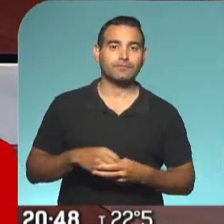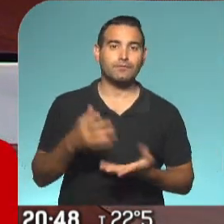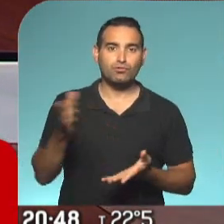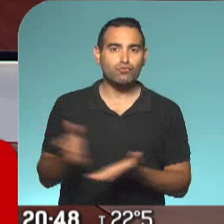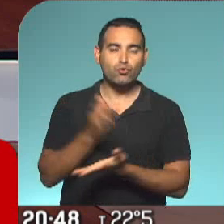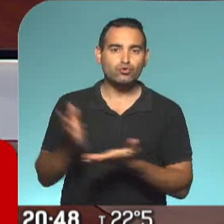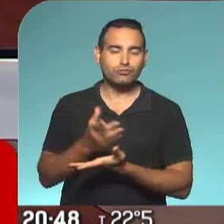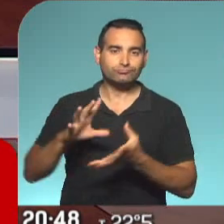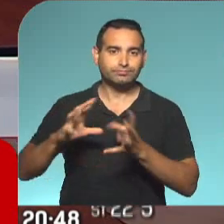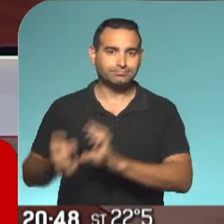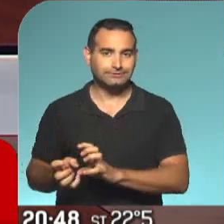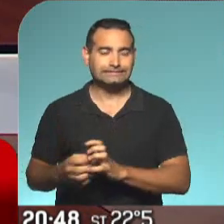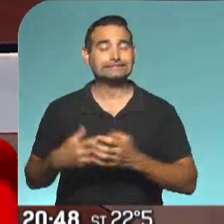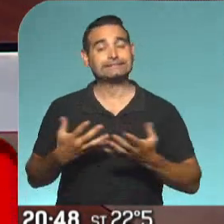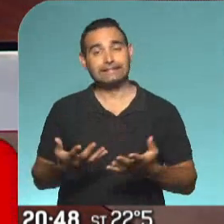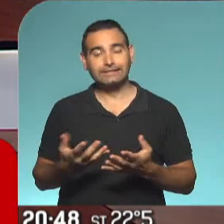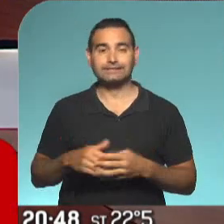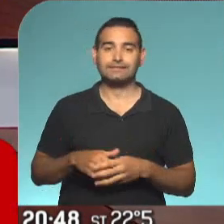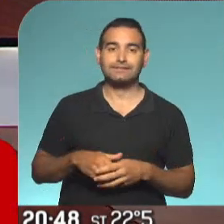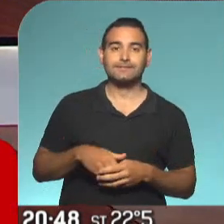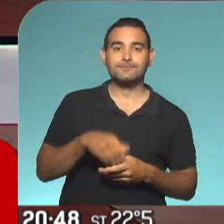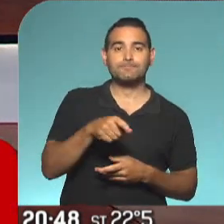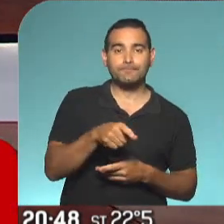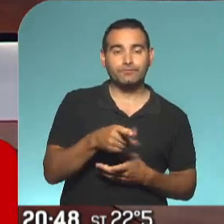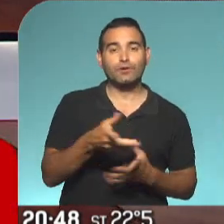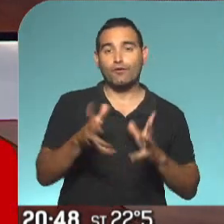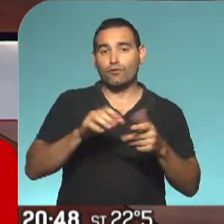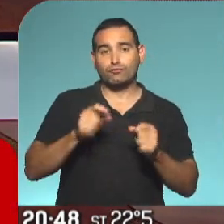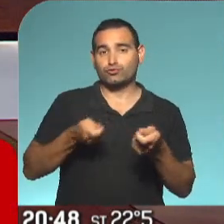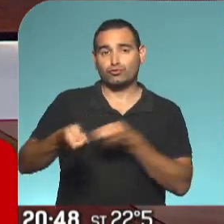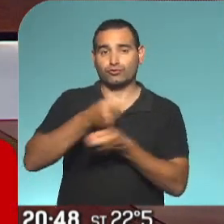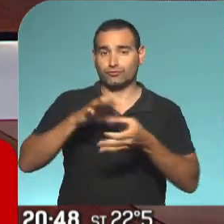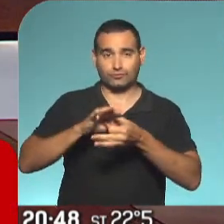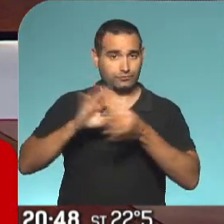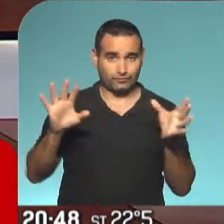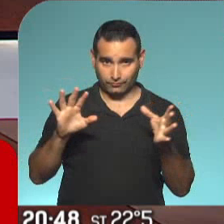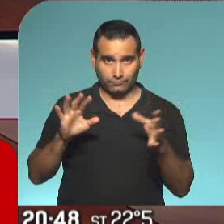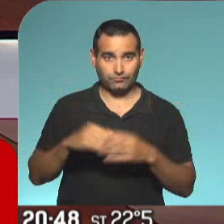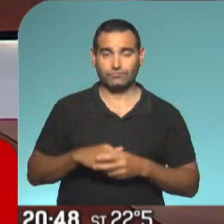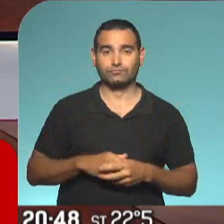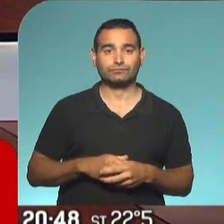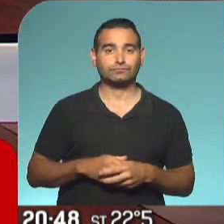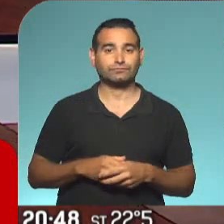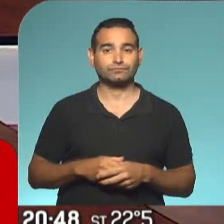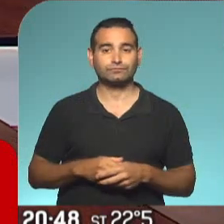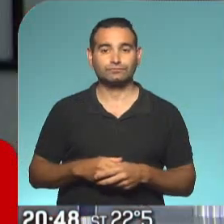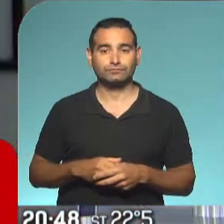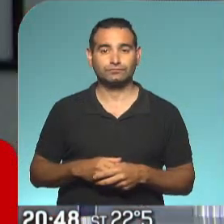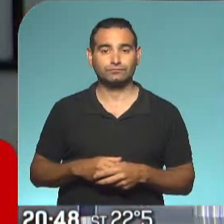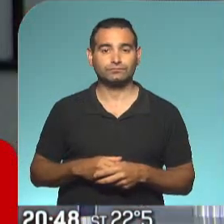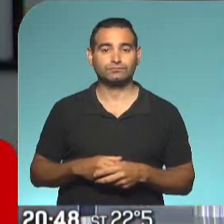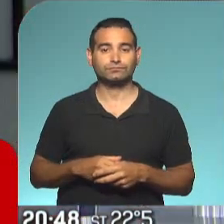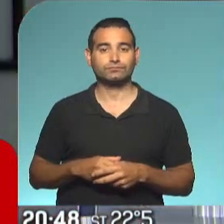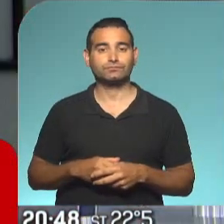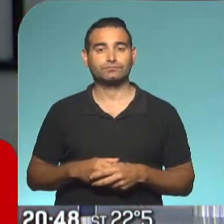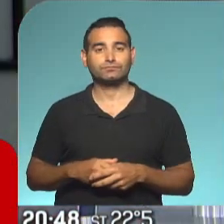productiva. Por eso decimos, fue la consolidación de ese modelo neoliberal que la dictadura había venido a instalar, o por lo